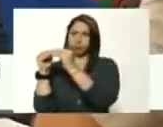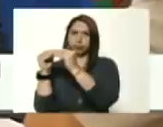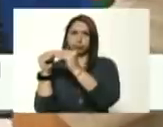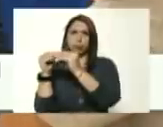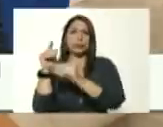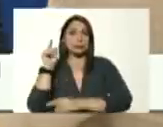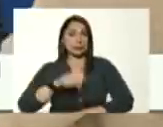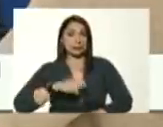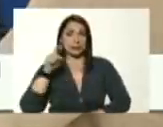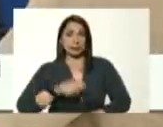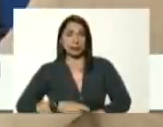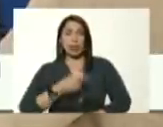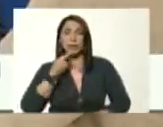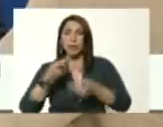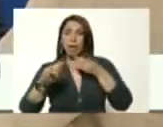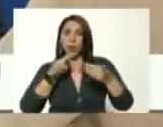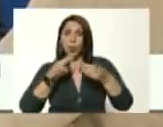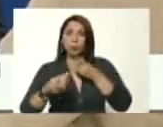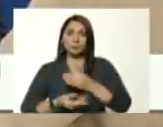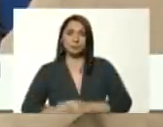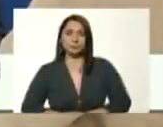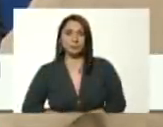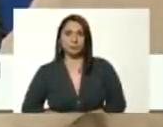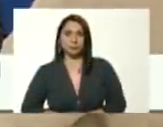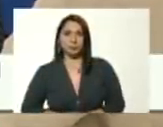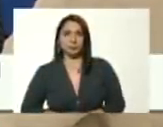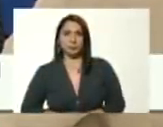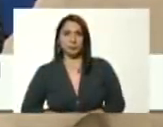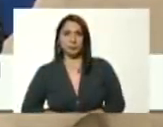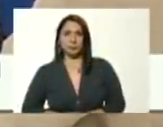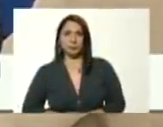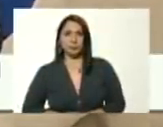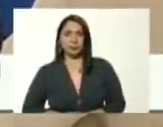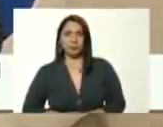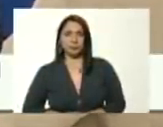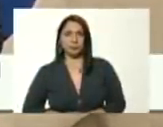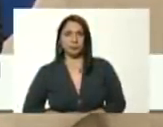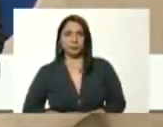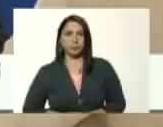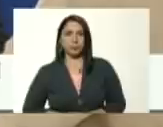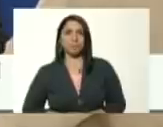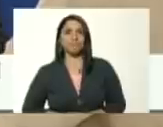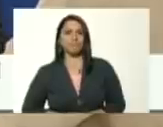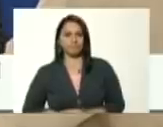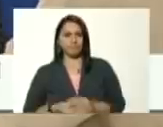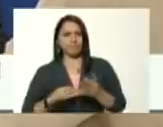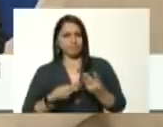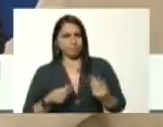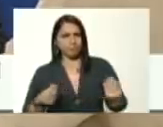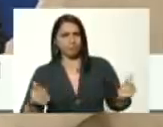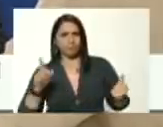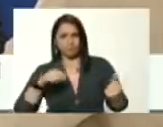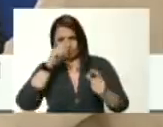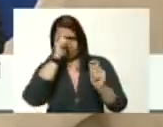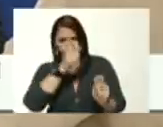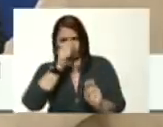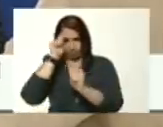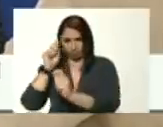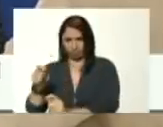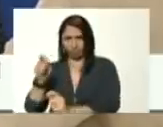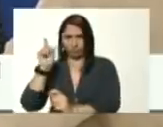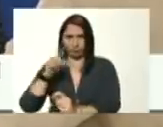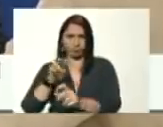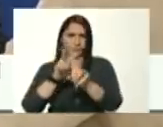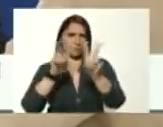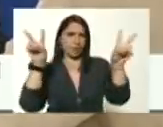del diálogo de la de la reconciliación del reconocimiento y de